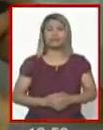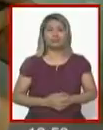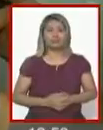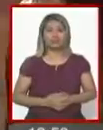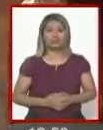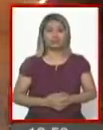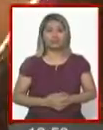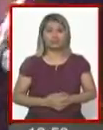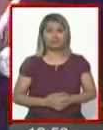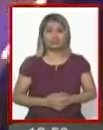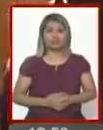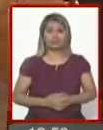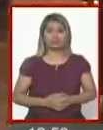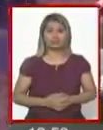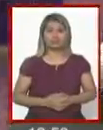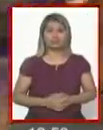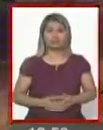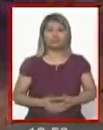con